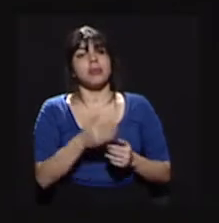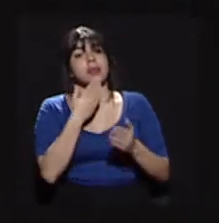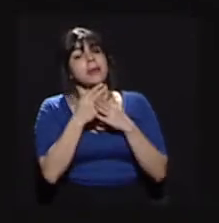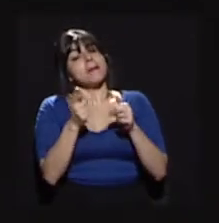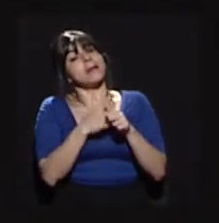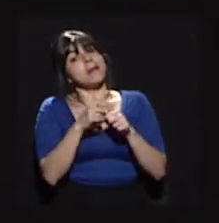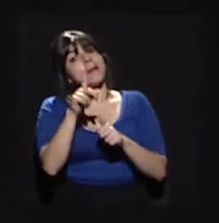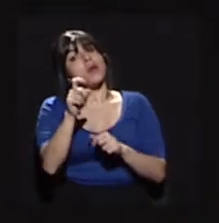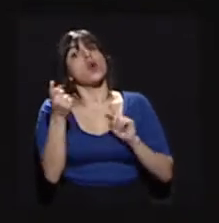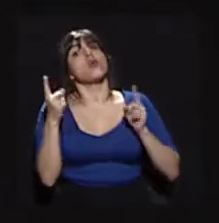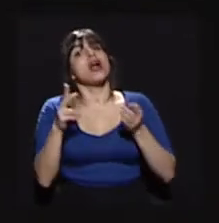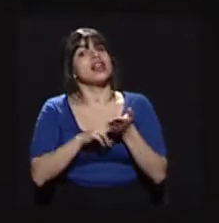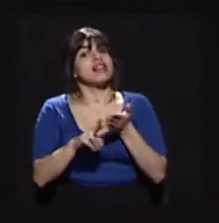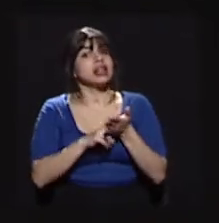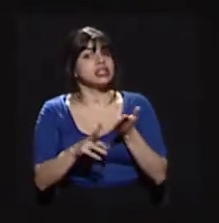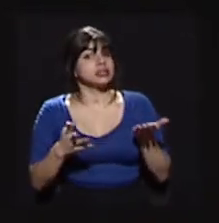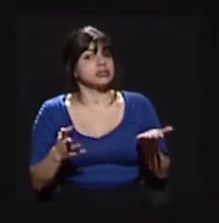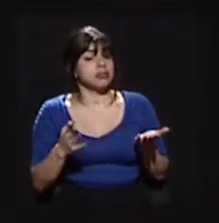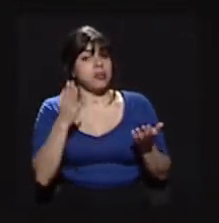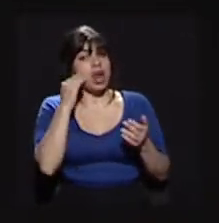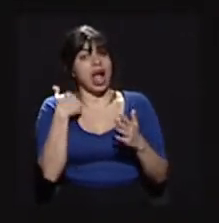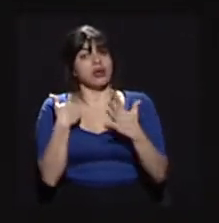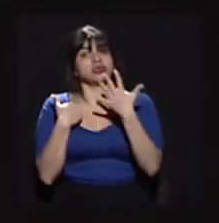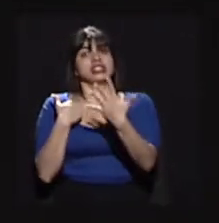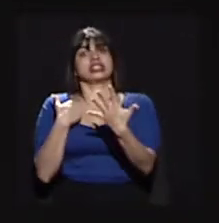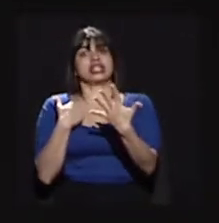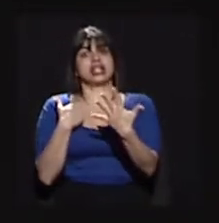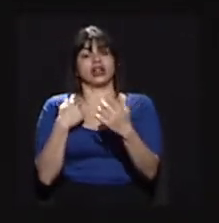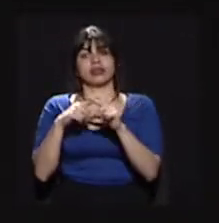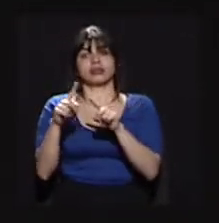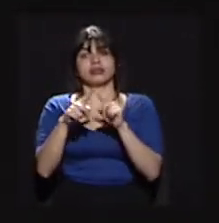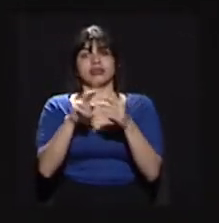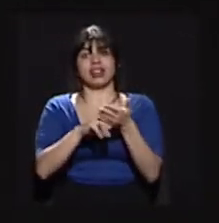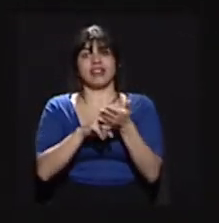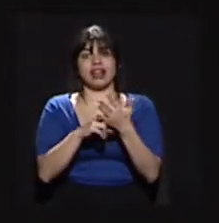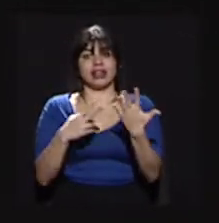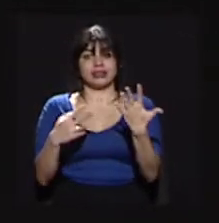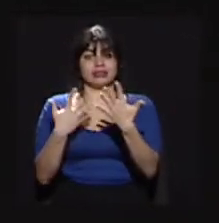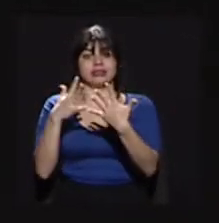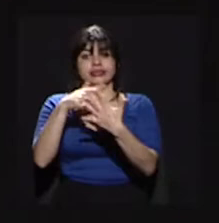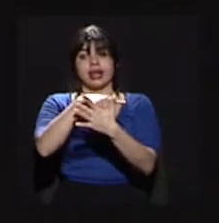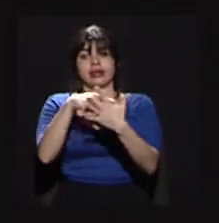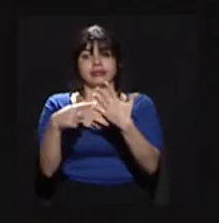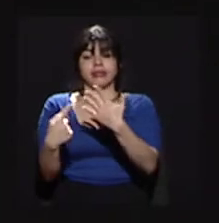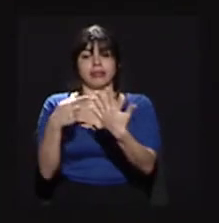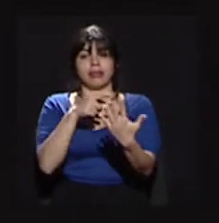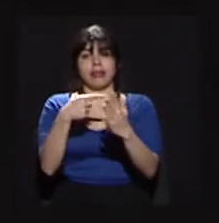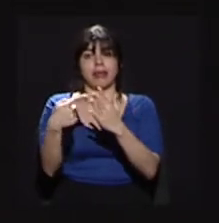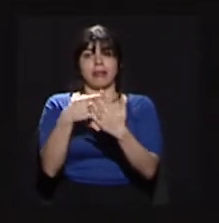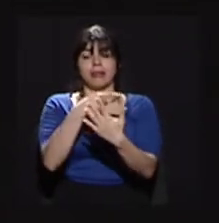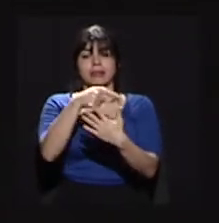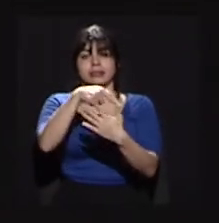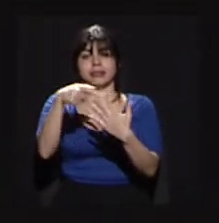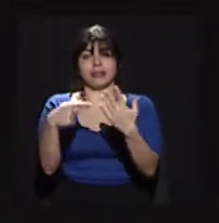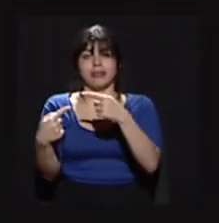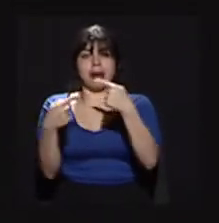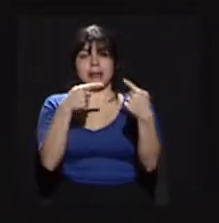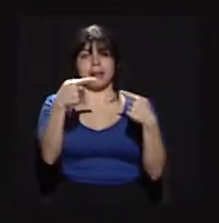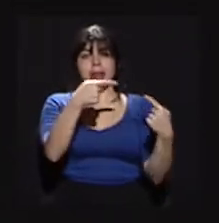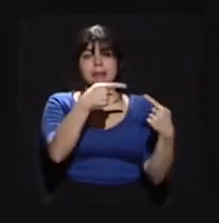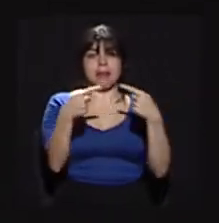cuál liberación nacional porque como cinco distintas y ya se están disparando las tendencias las tendencias